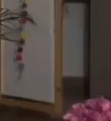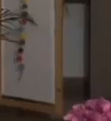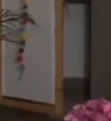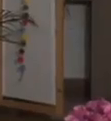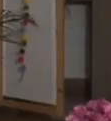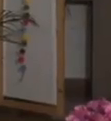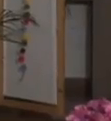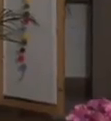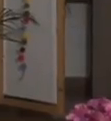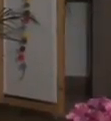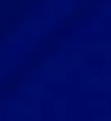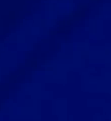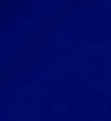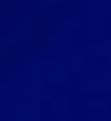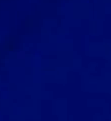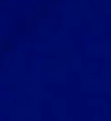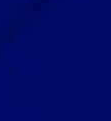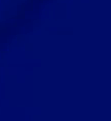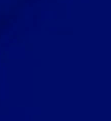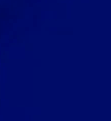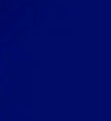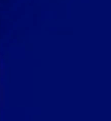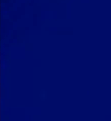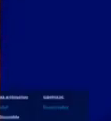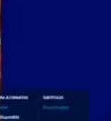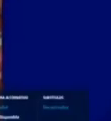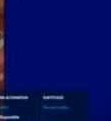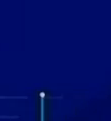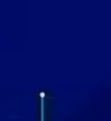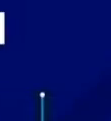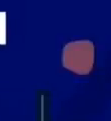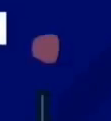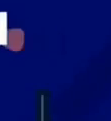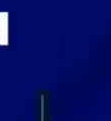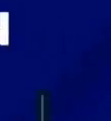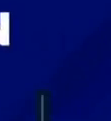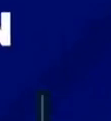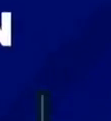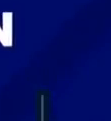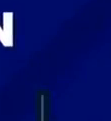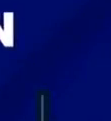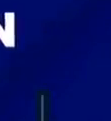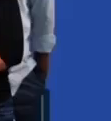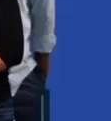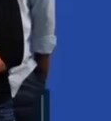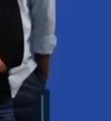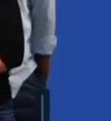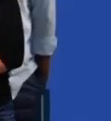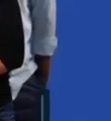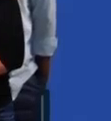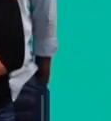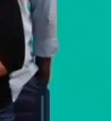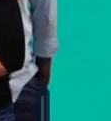Hay muchos perritos callejeros. Que los protege. Hoy, francamente, el...